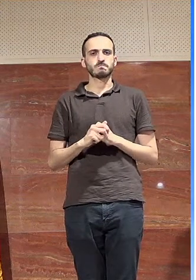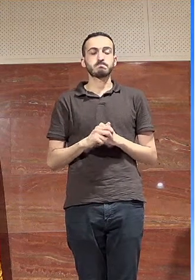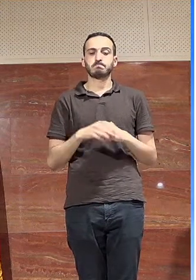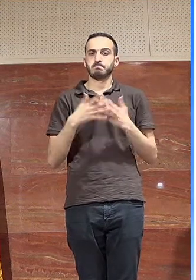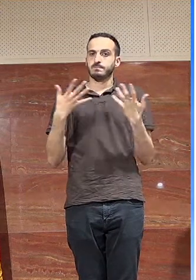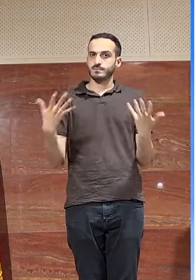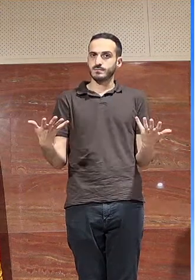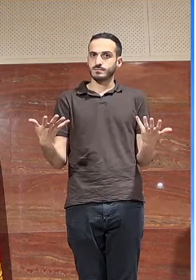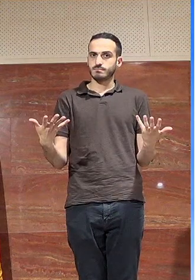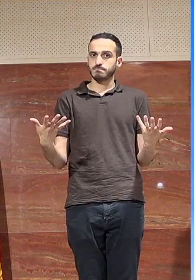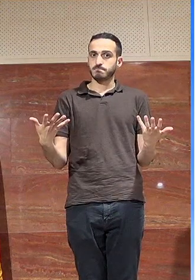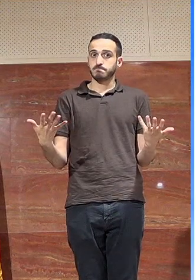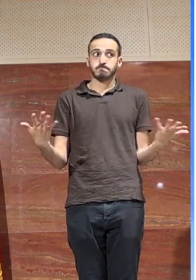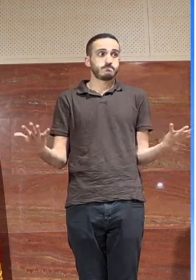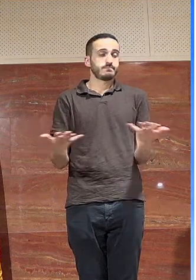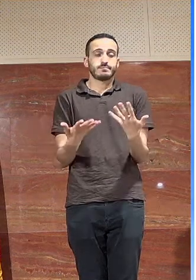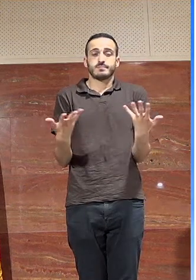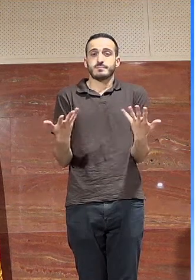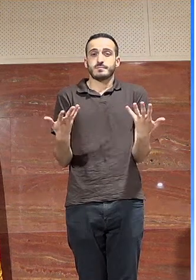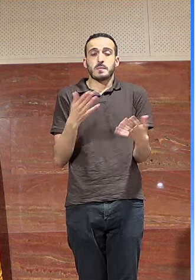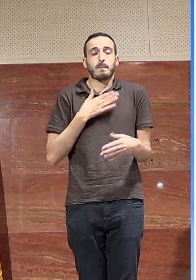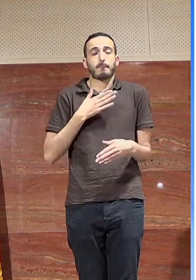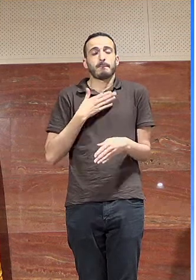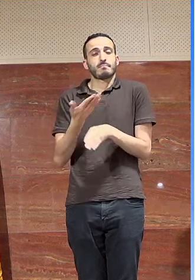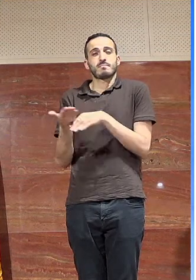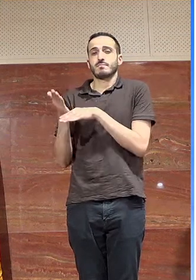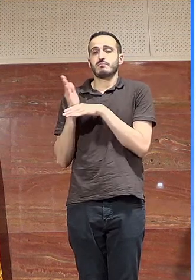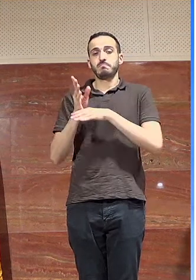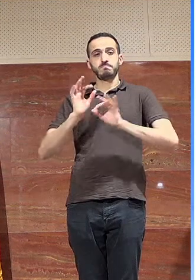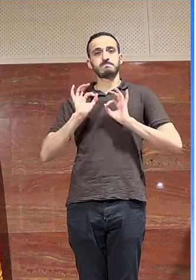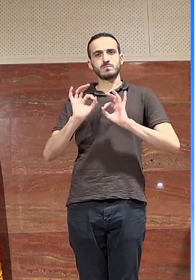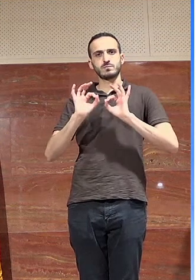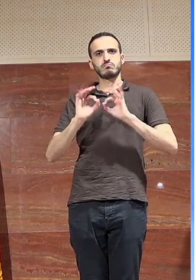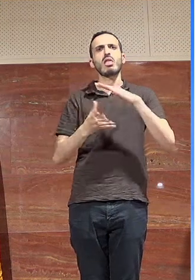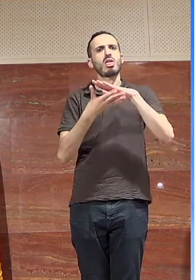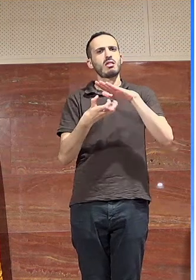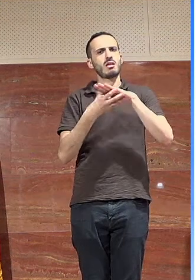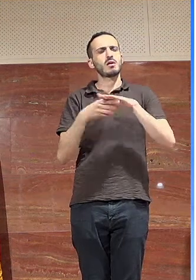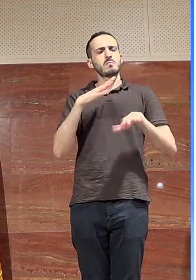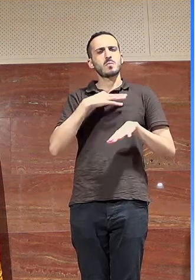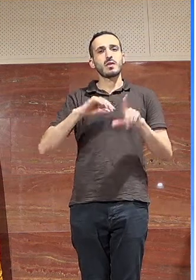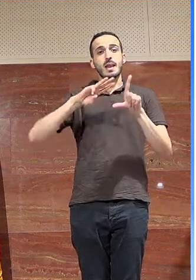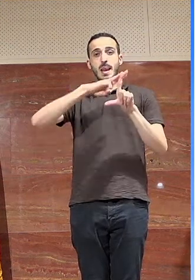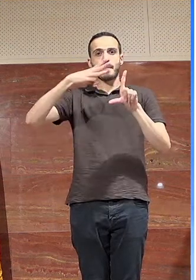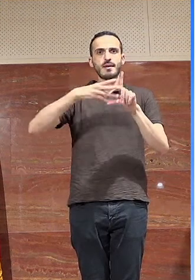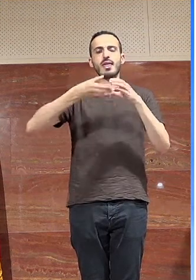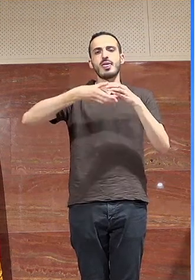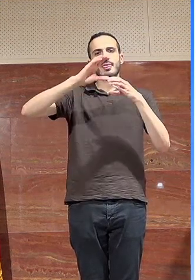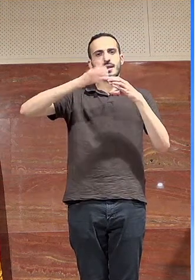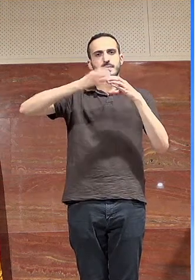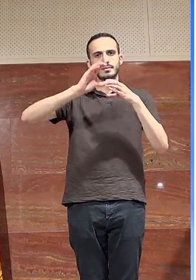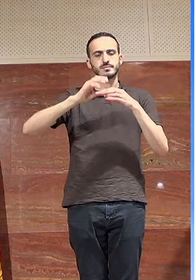Bueno, y esto ha sido la presentación del documento. Se puede descargar de la página de CEAPAT,